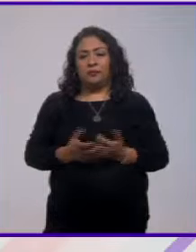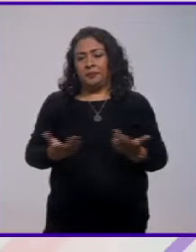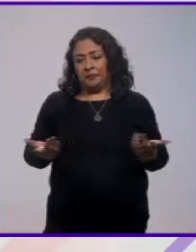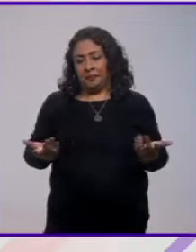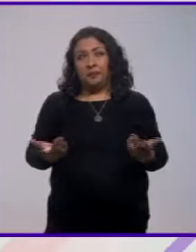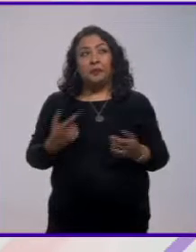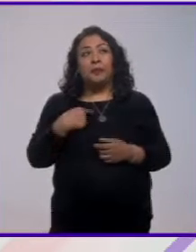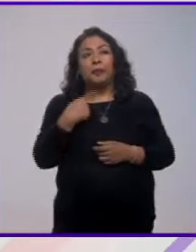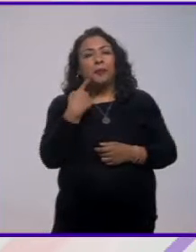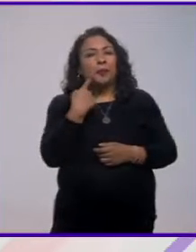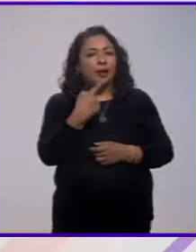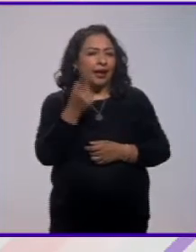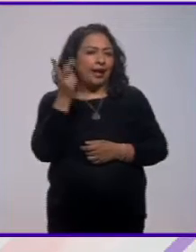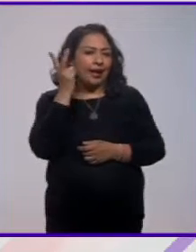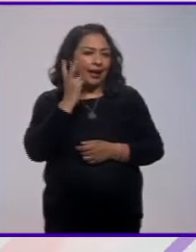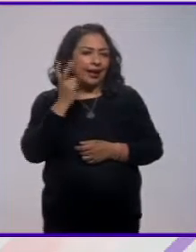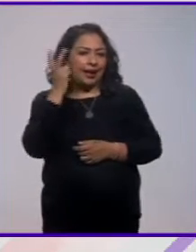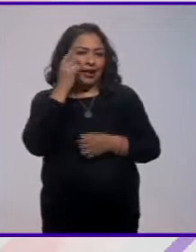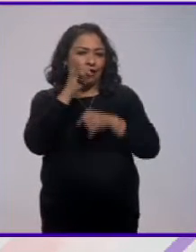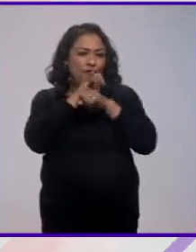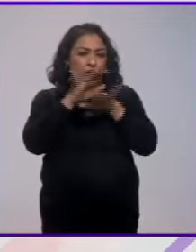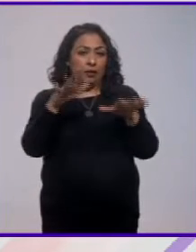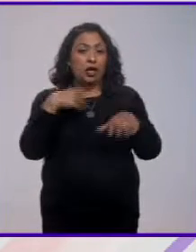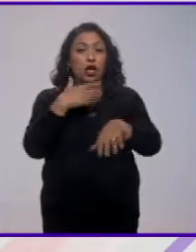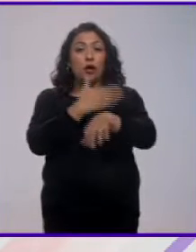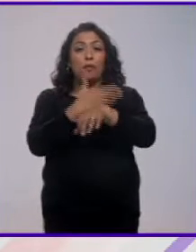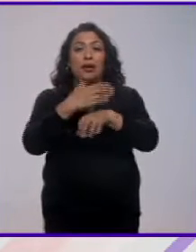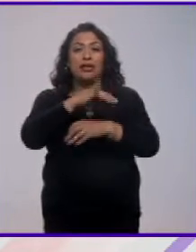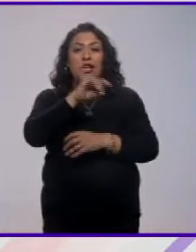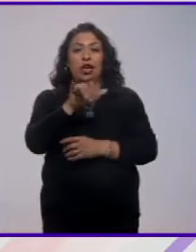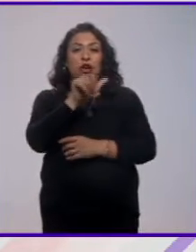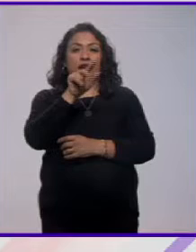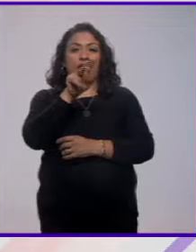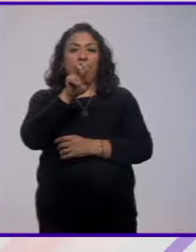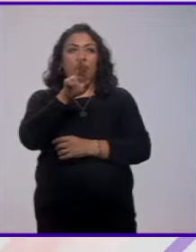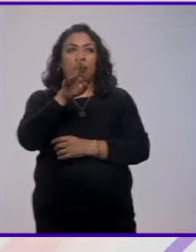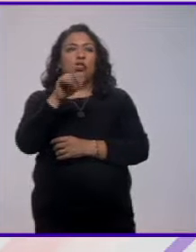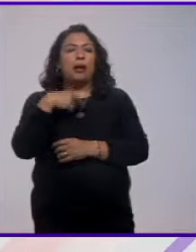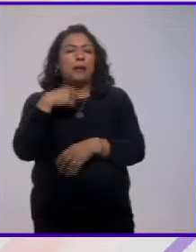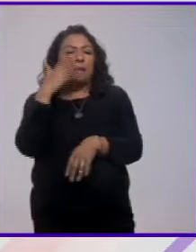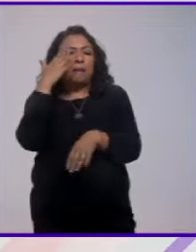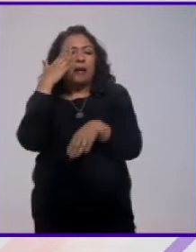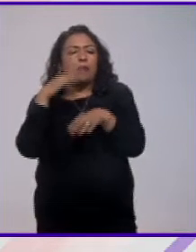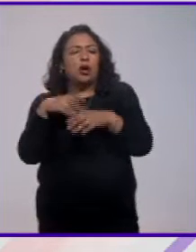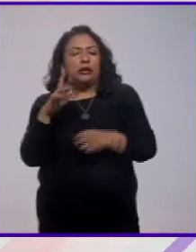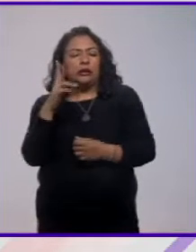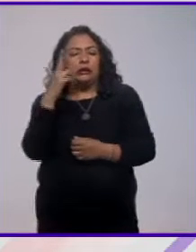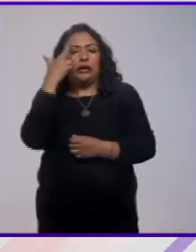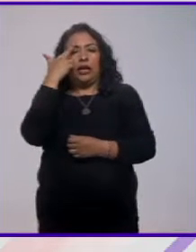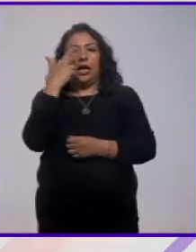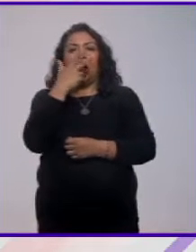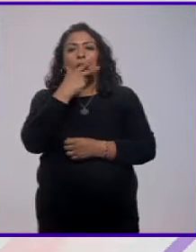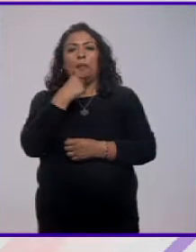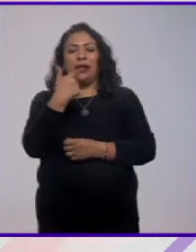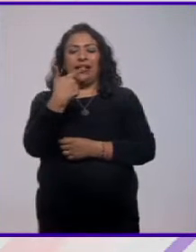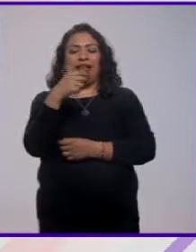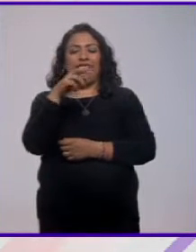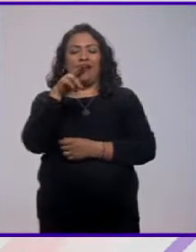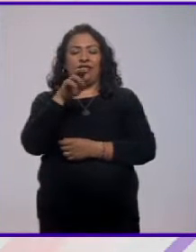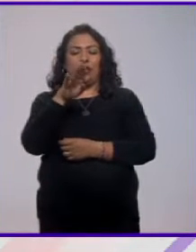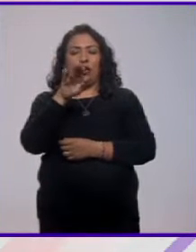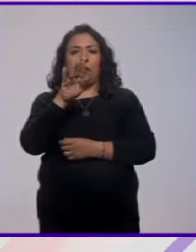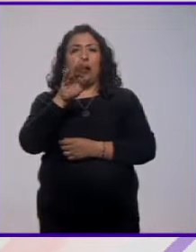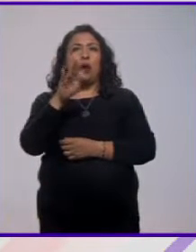Bueno, mientras escuchábamos esta nota, nuestro compañero Javier Contreras, camarógrafo, hacía memoria. Gabino Palomares estuvo al frente del Centro